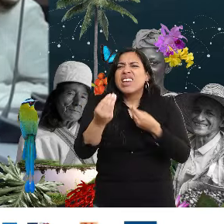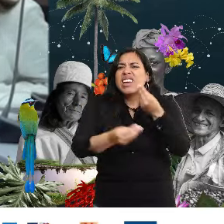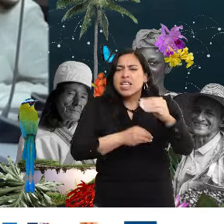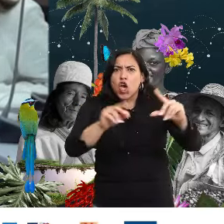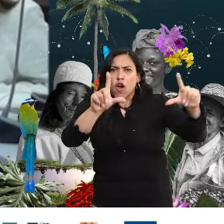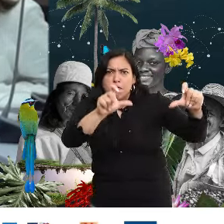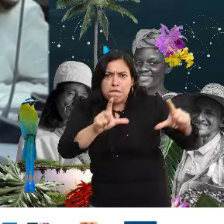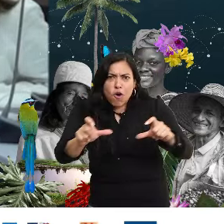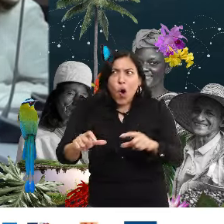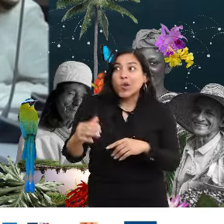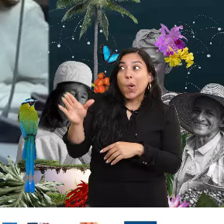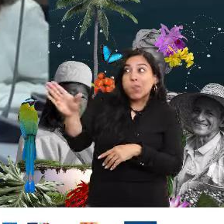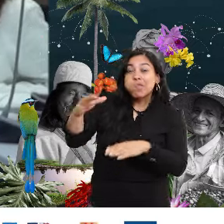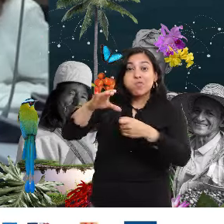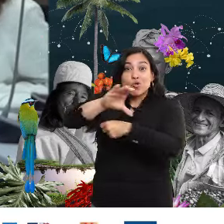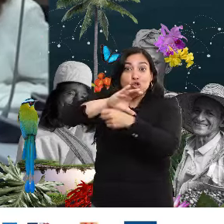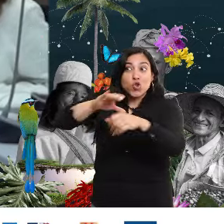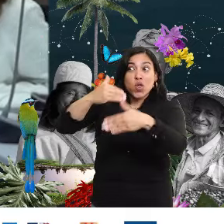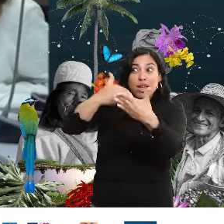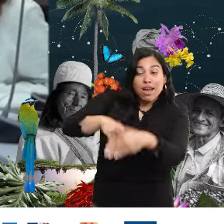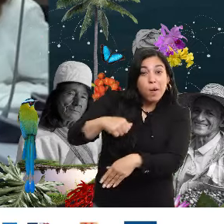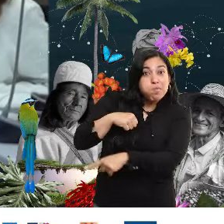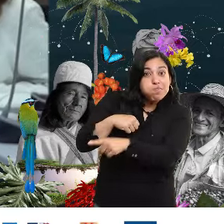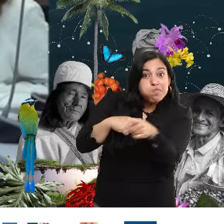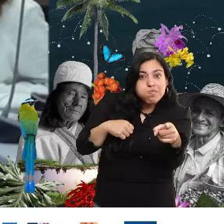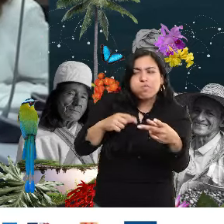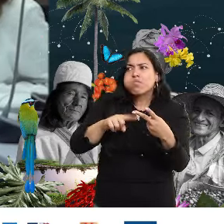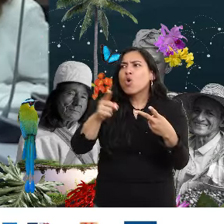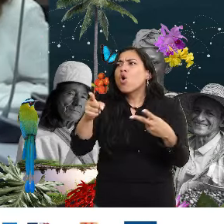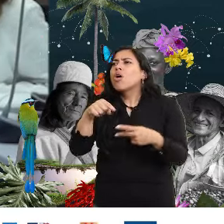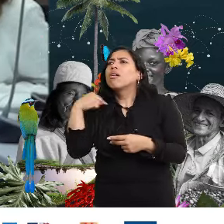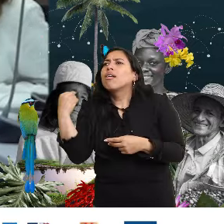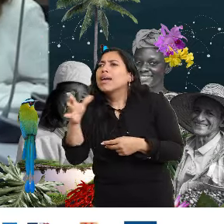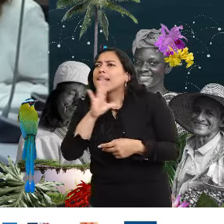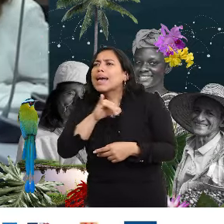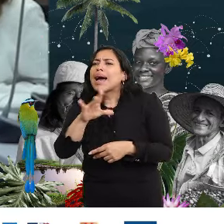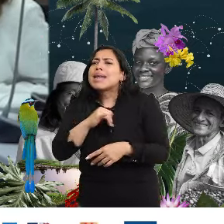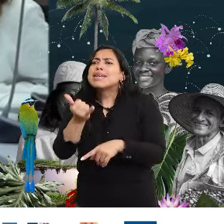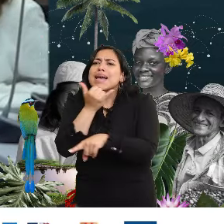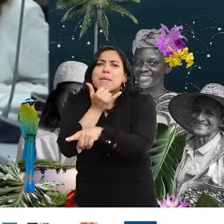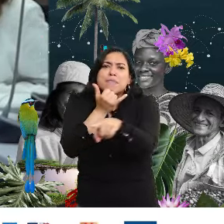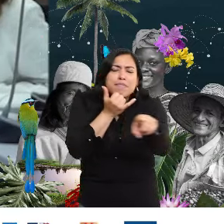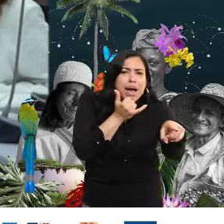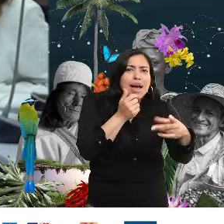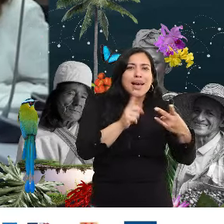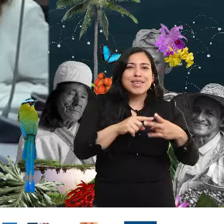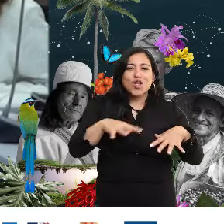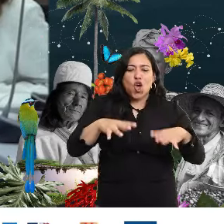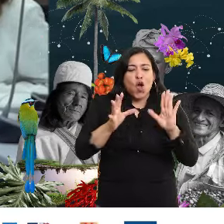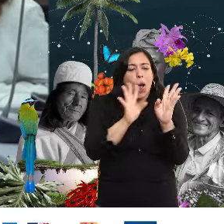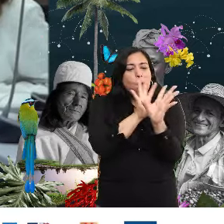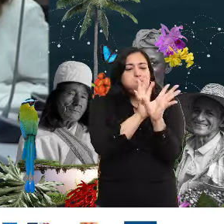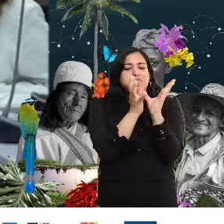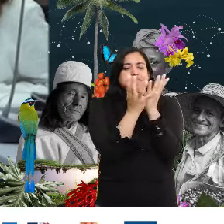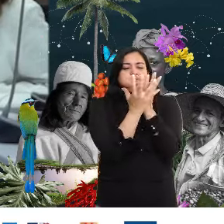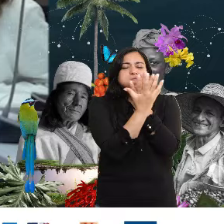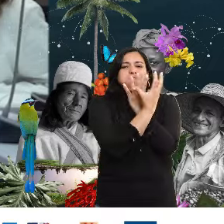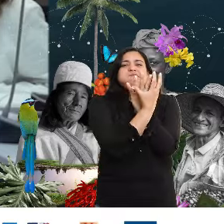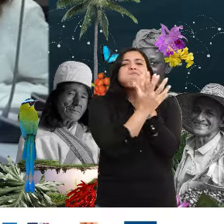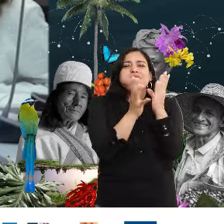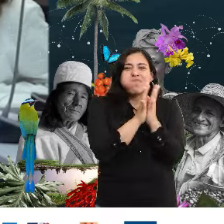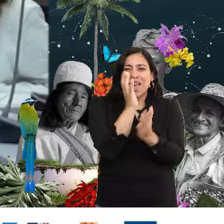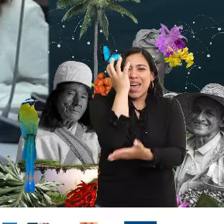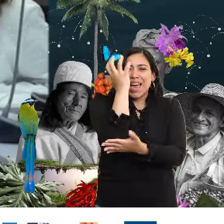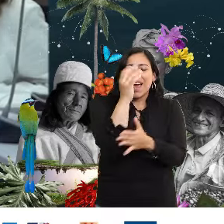de su biodiversidad urbana, de lo que pasaba a los alrededores de Cali, de los farallones, con un clamor